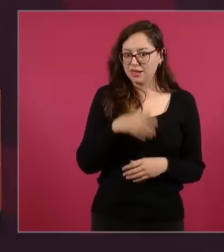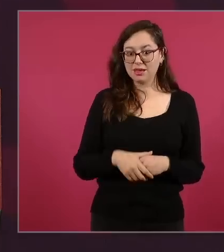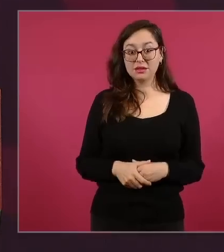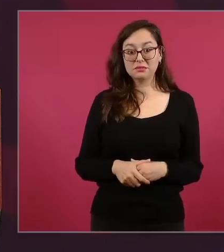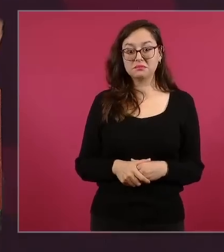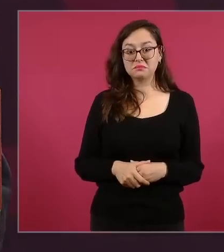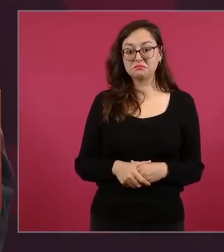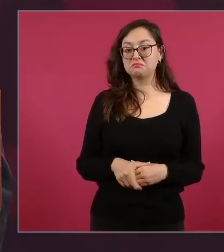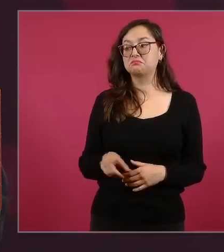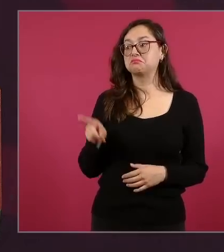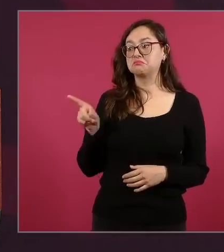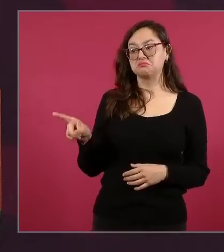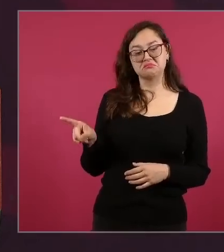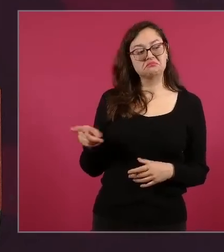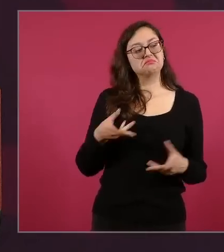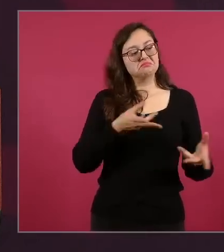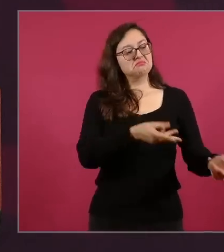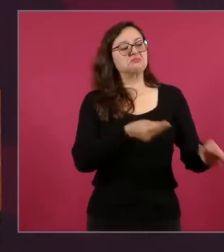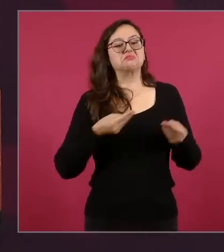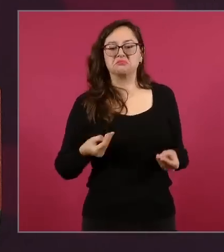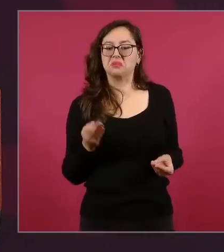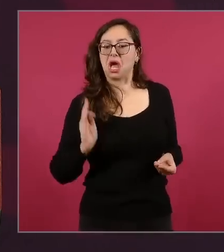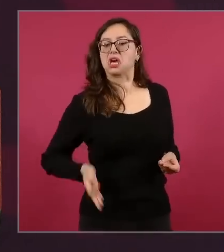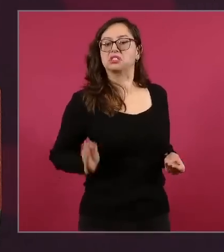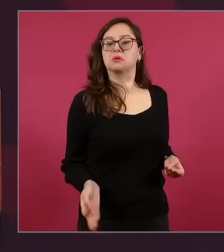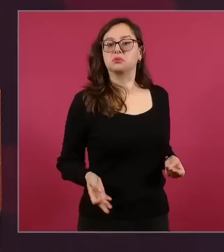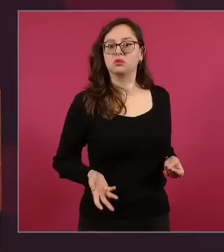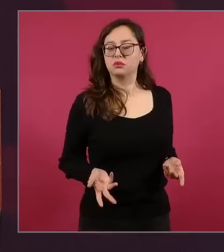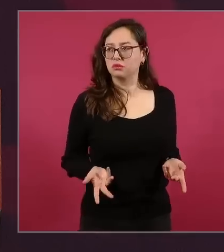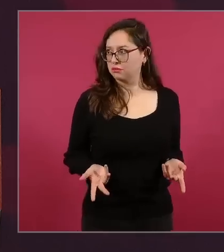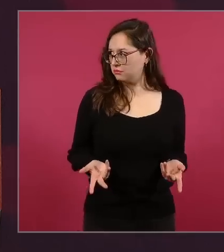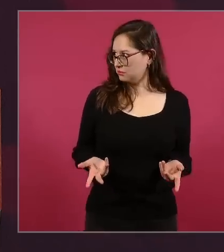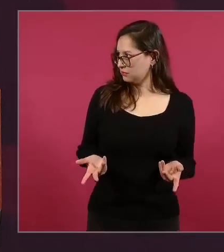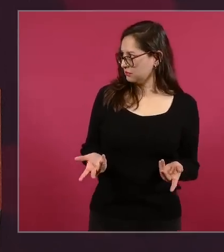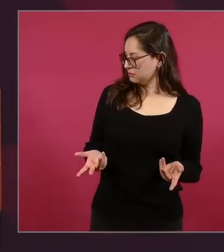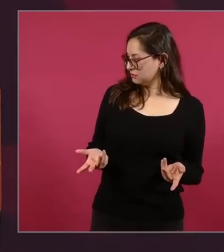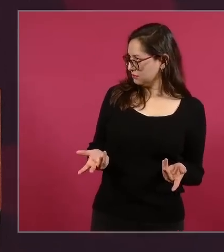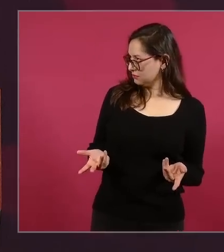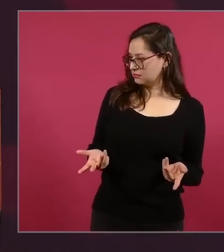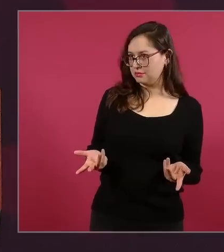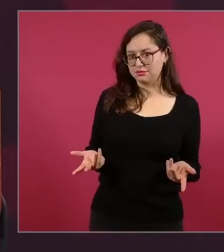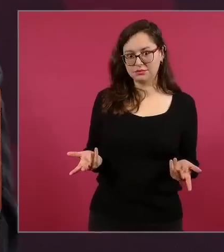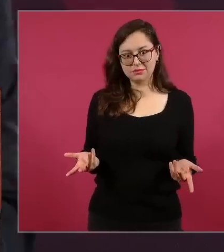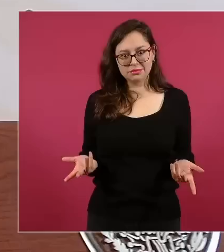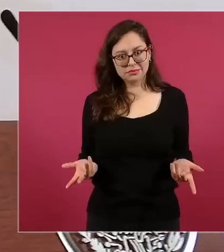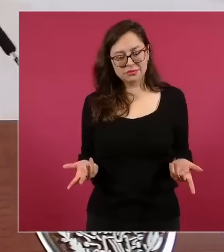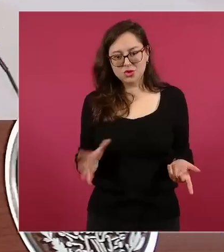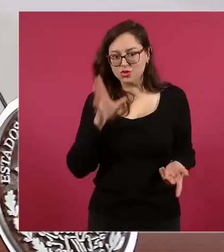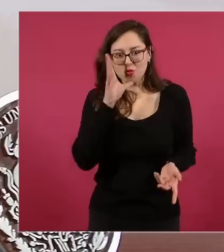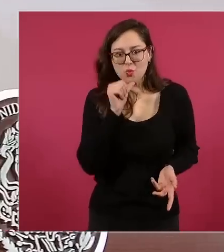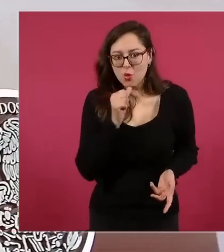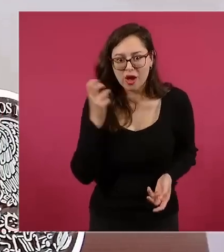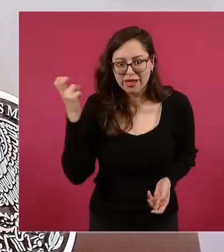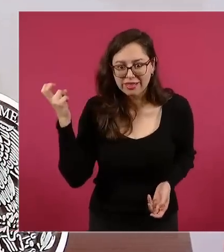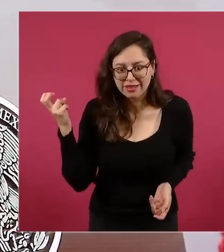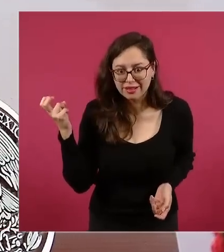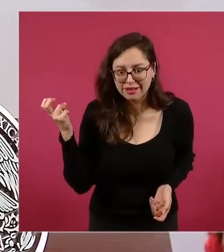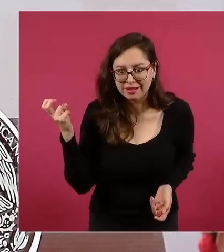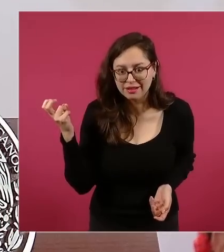le dieron entrada al recurso, pero al ministro, que por cierto